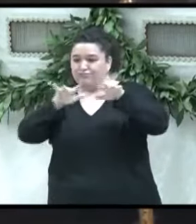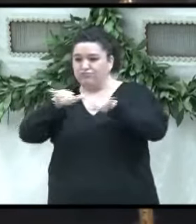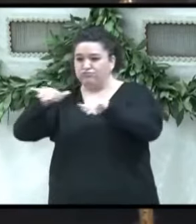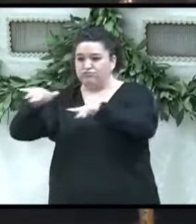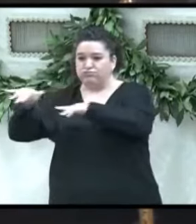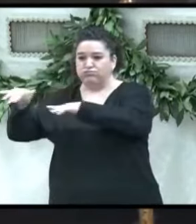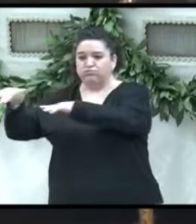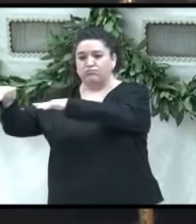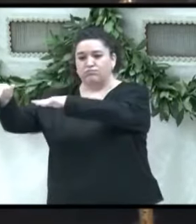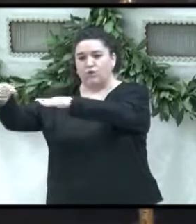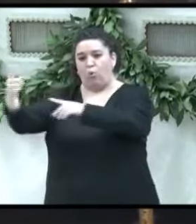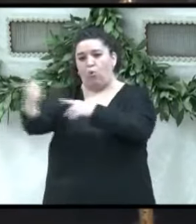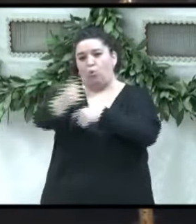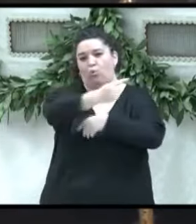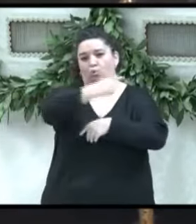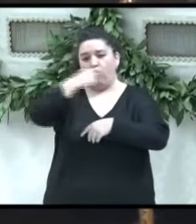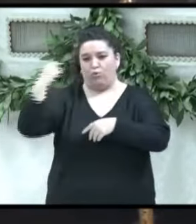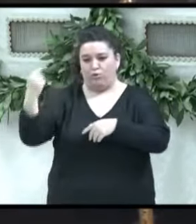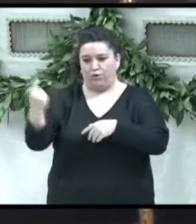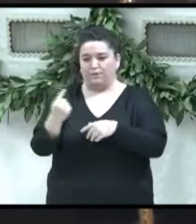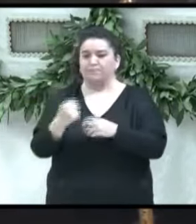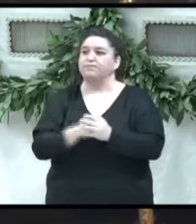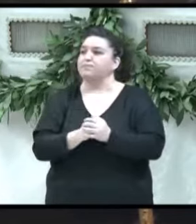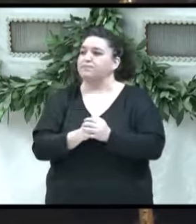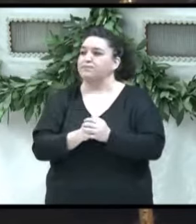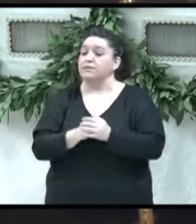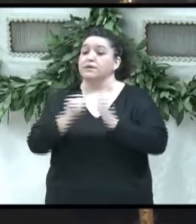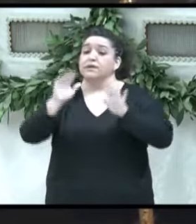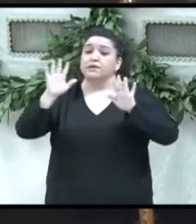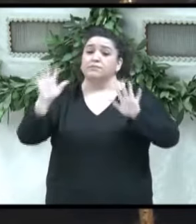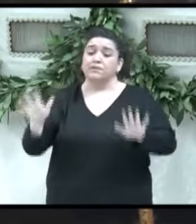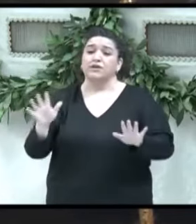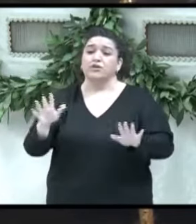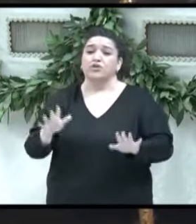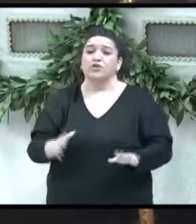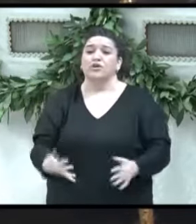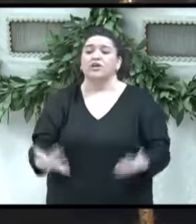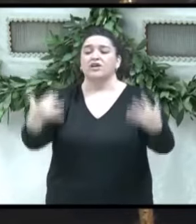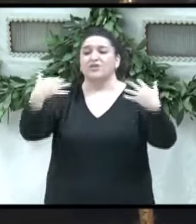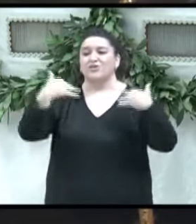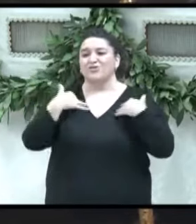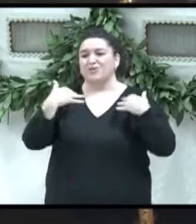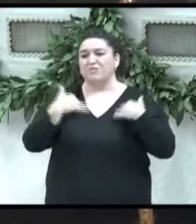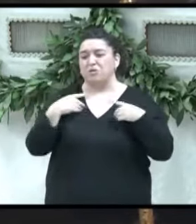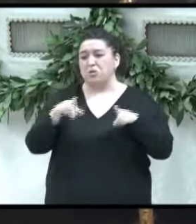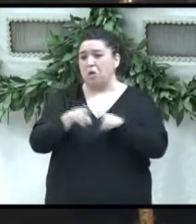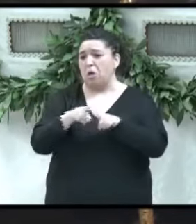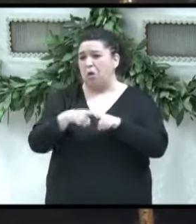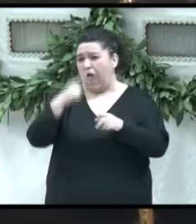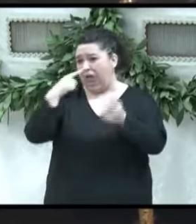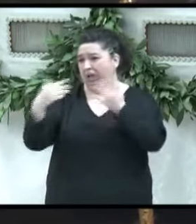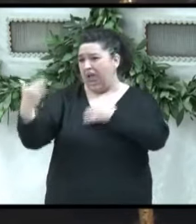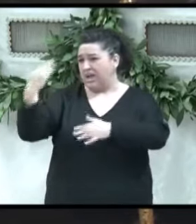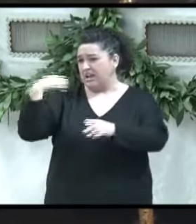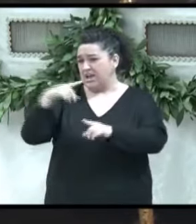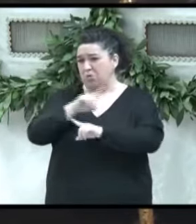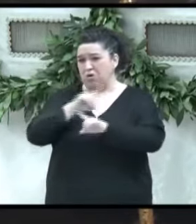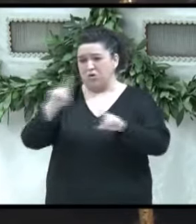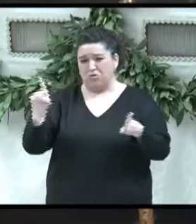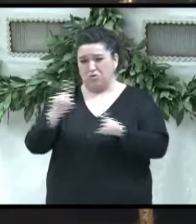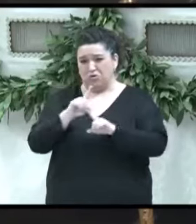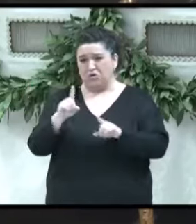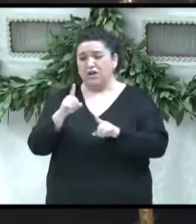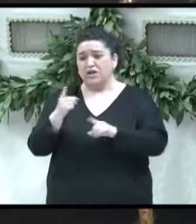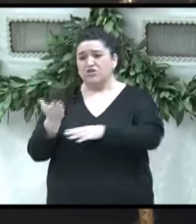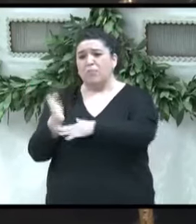todos invitados pero el martirio no es una antigualla que ha quedado plasmada